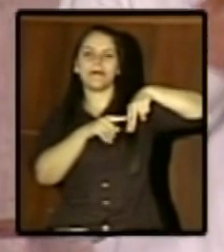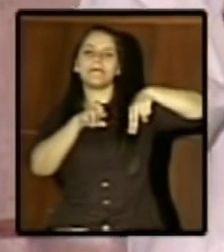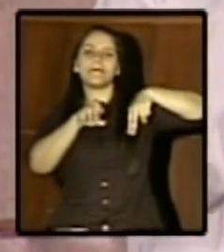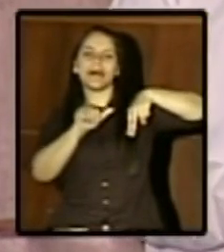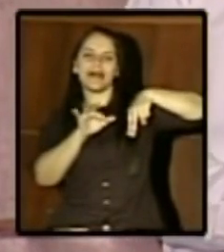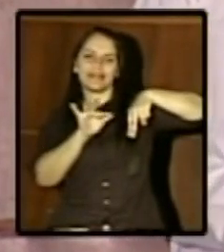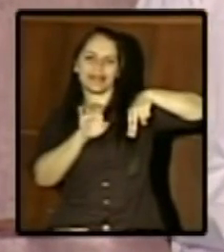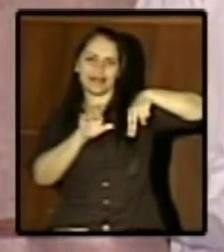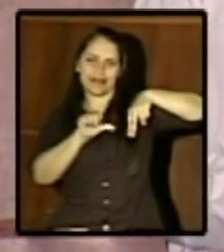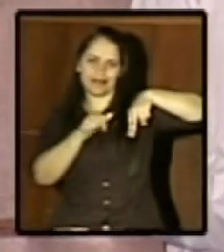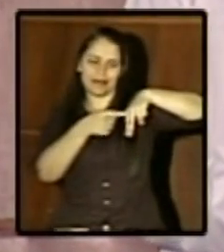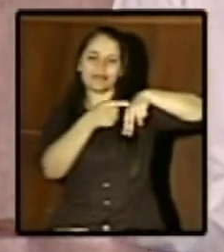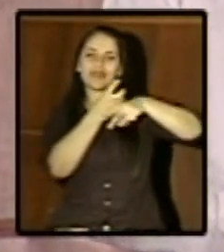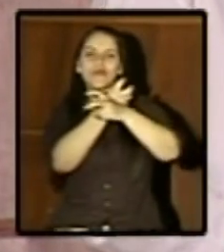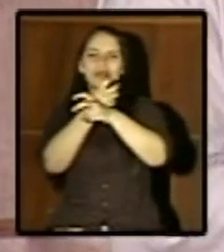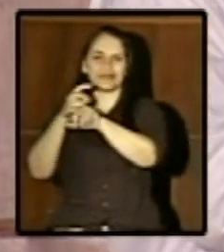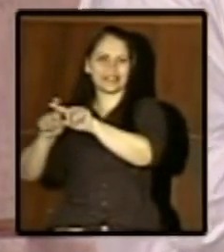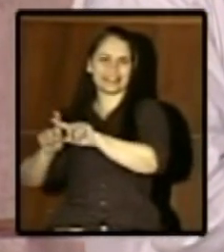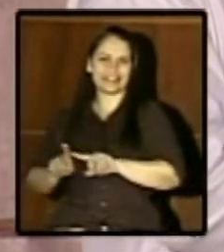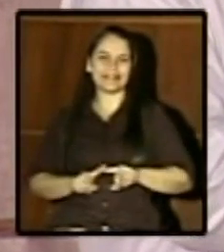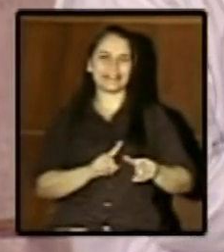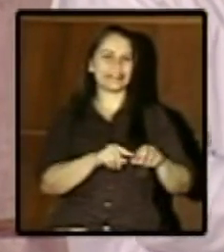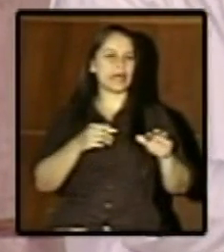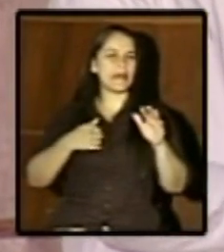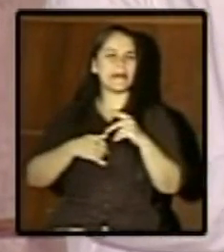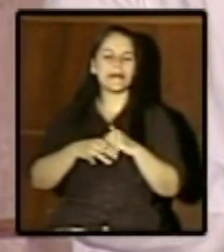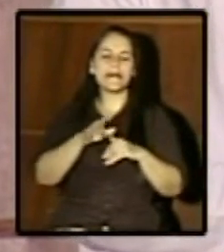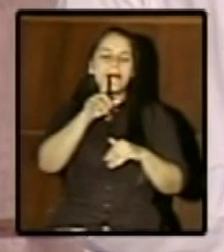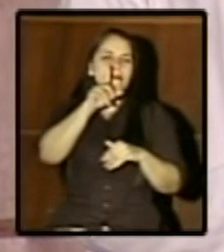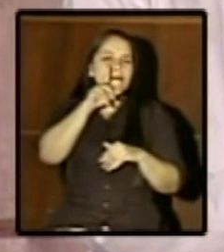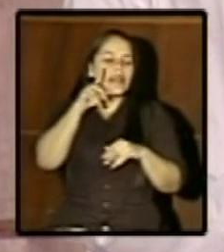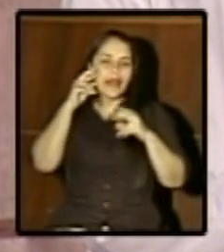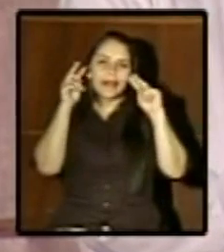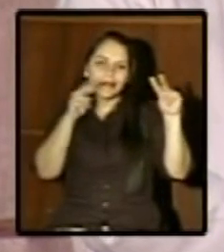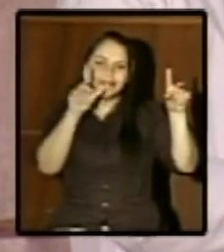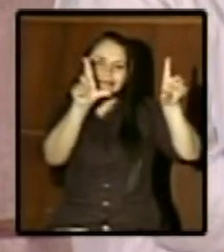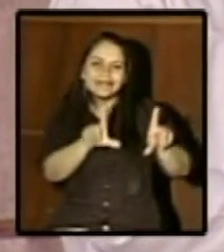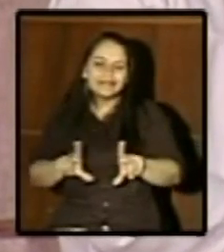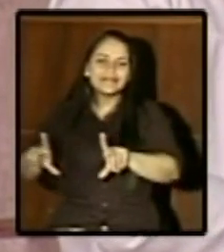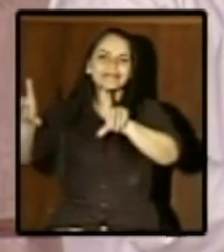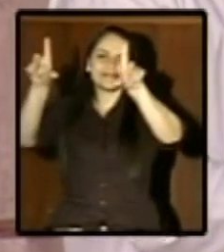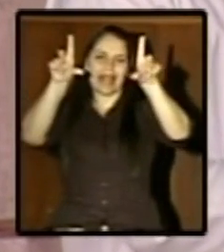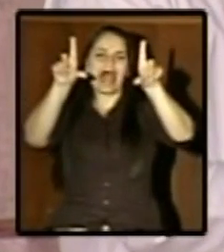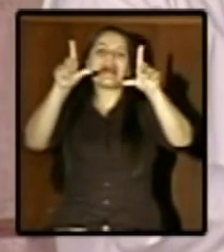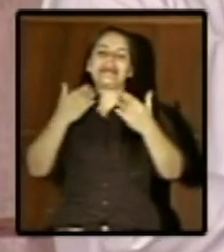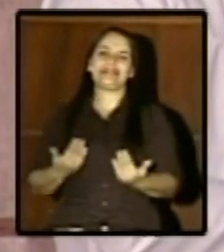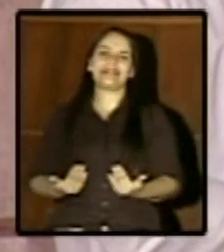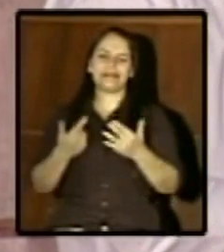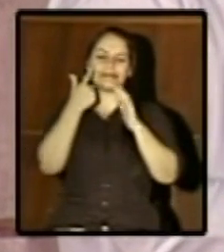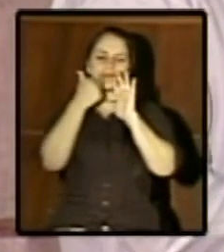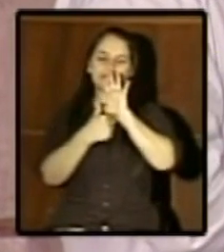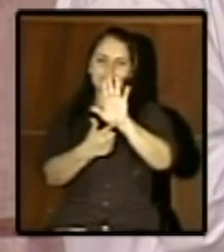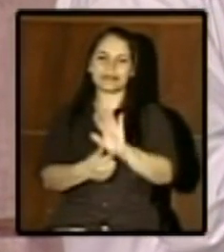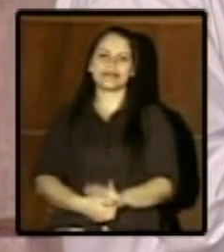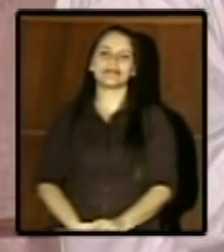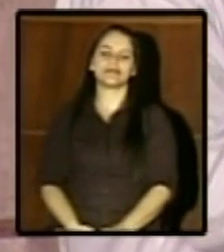huesito que se llama la patela. El hueso es el que más densidad tiene, entonces aparece más blanca la placa porque no me la dejó quemar. El hueso